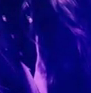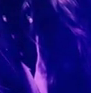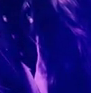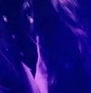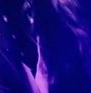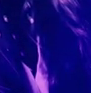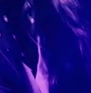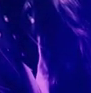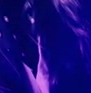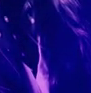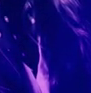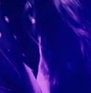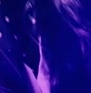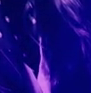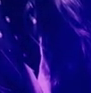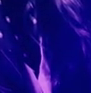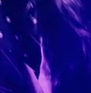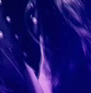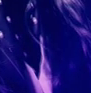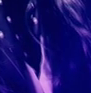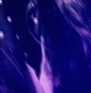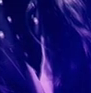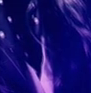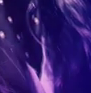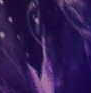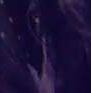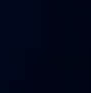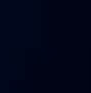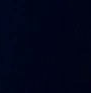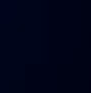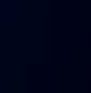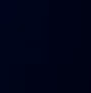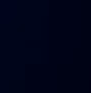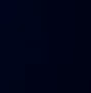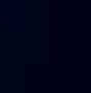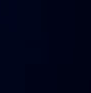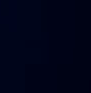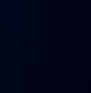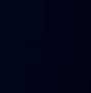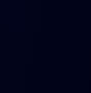Sierra, lunes a viernes, 2 p.m. Participa en Imagen Televisión.